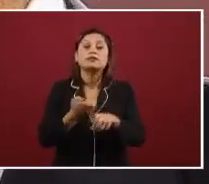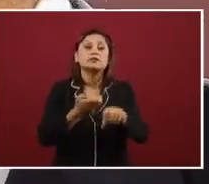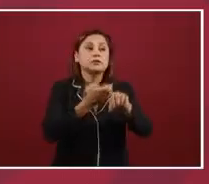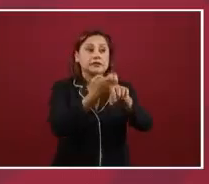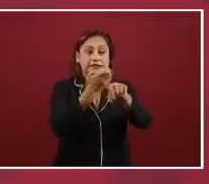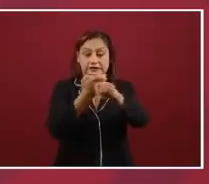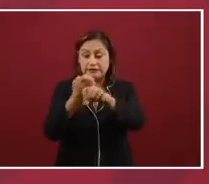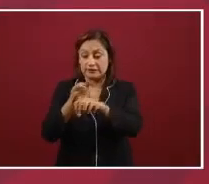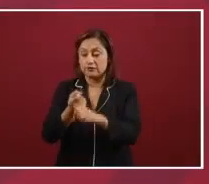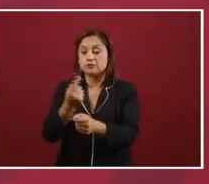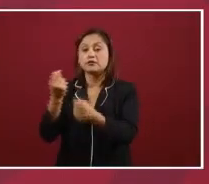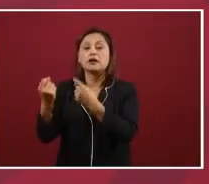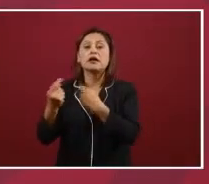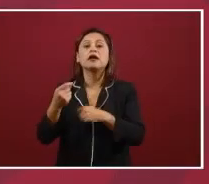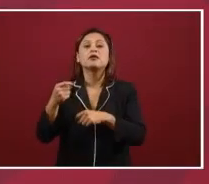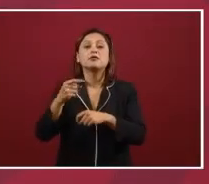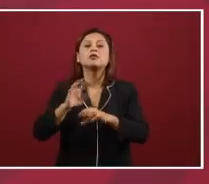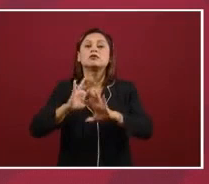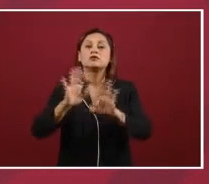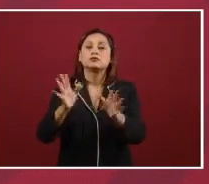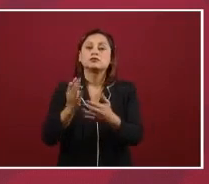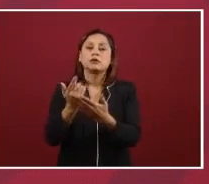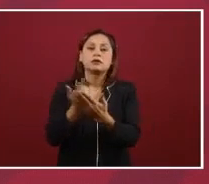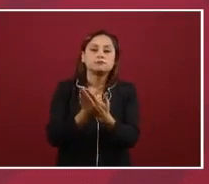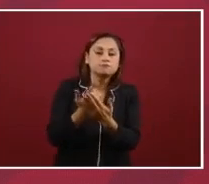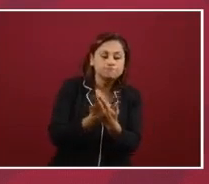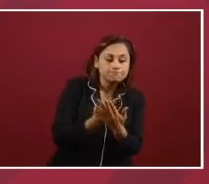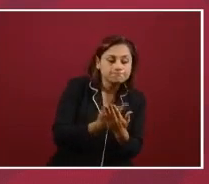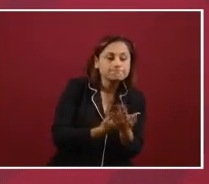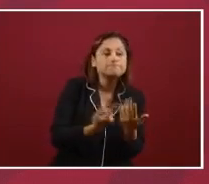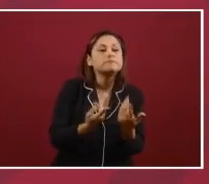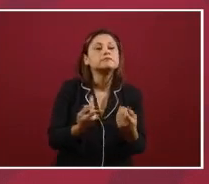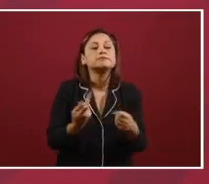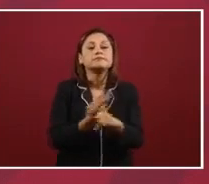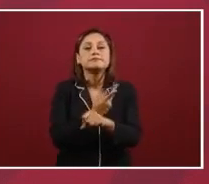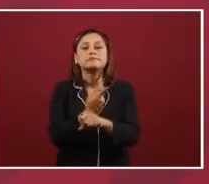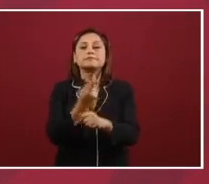censo, un registro. Eso es como